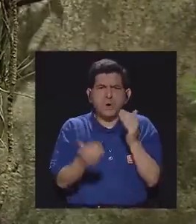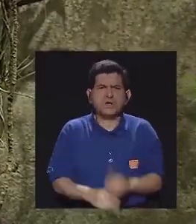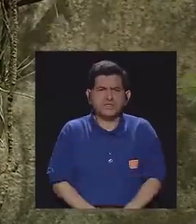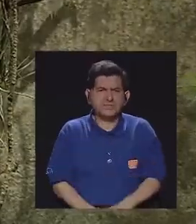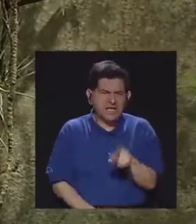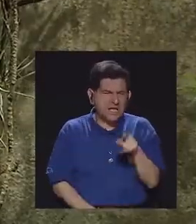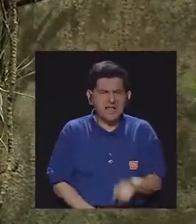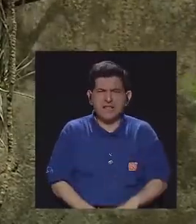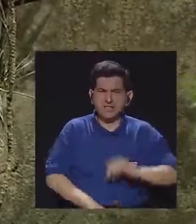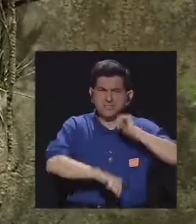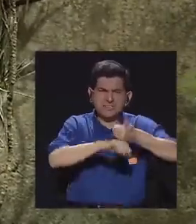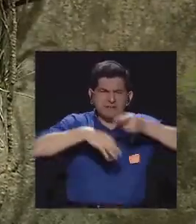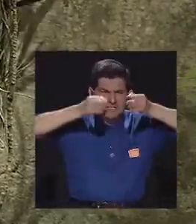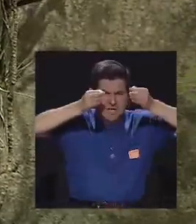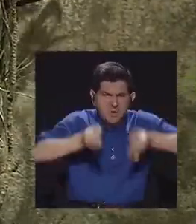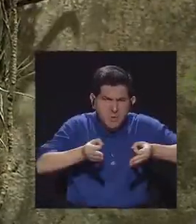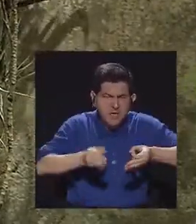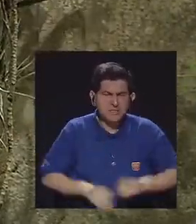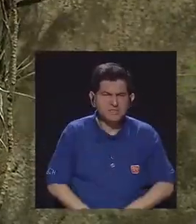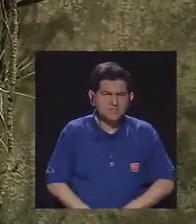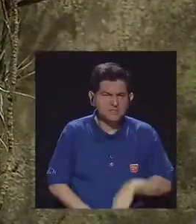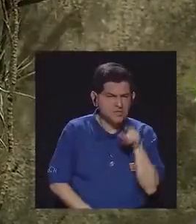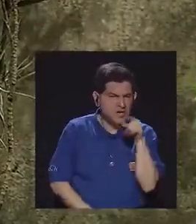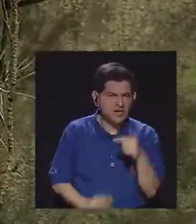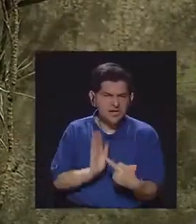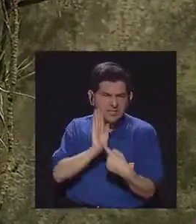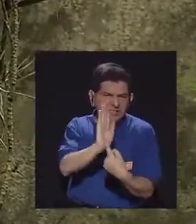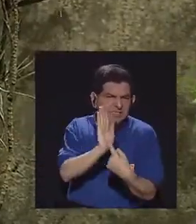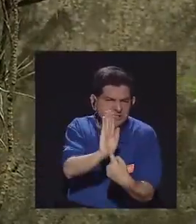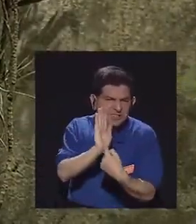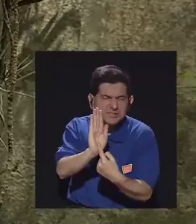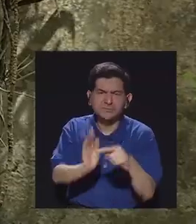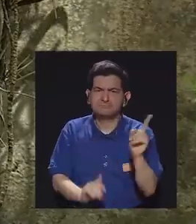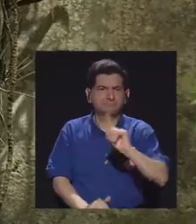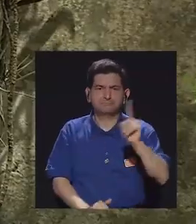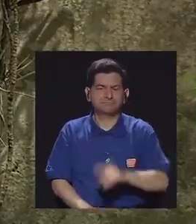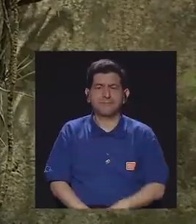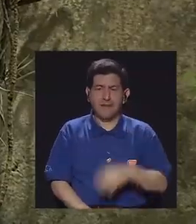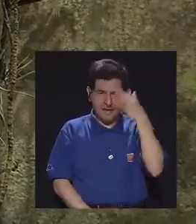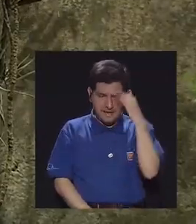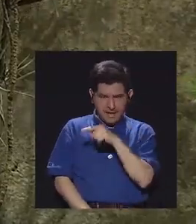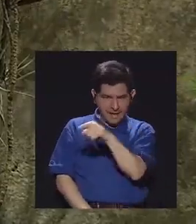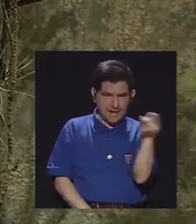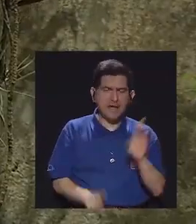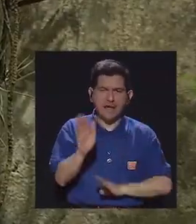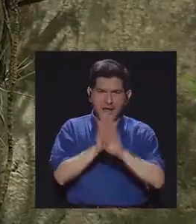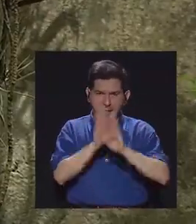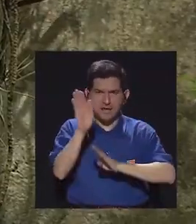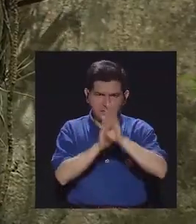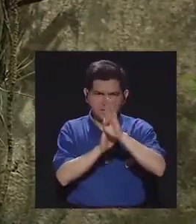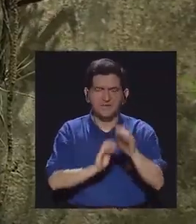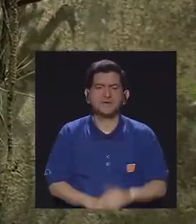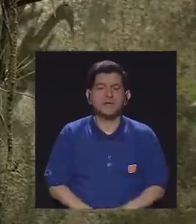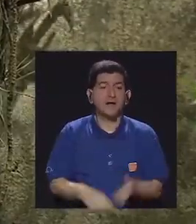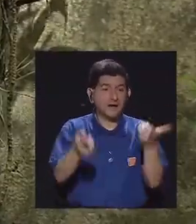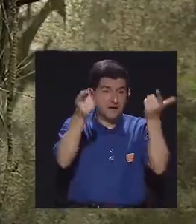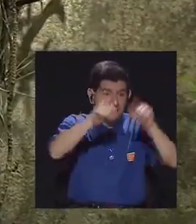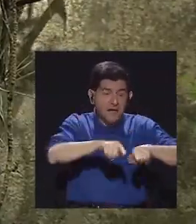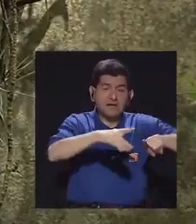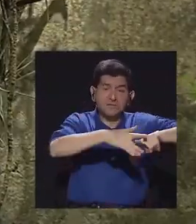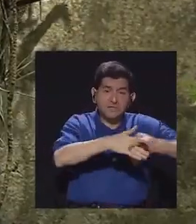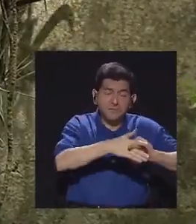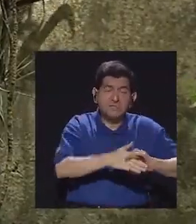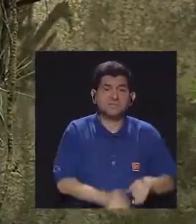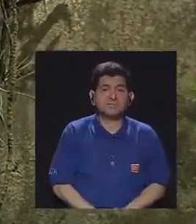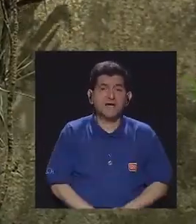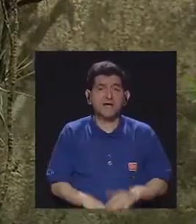de estarlos juzgando, de estarlos señalando, ¿verdad? Sino apostamos más a que ellos vayan desarrollando. Hemos tenido casos donde